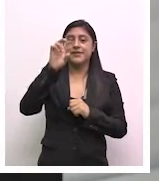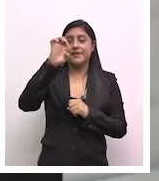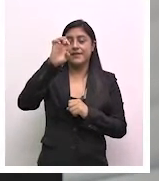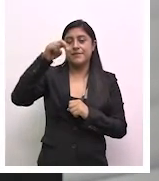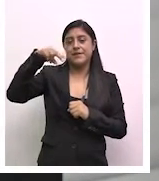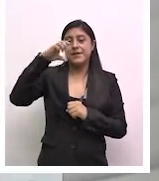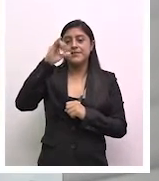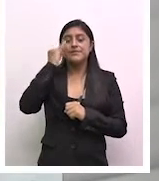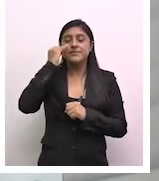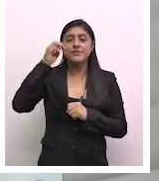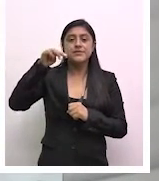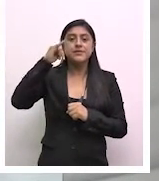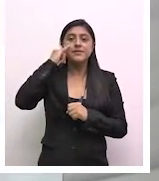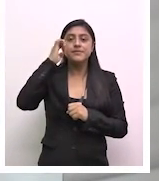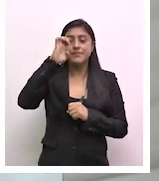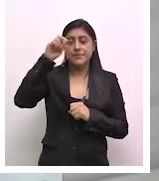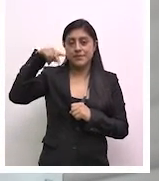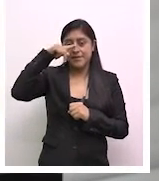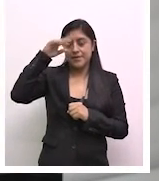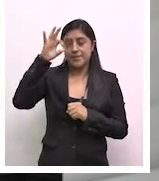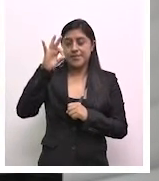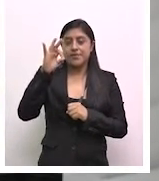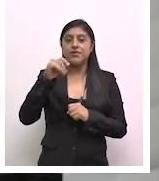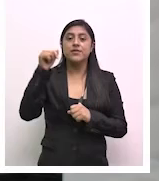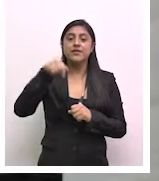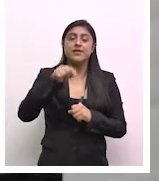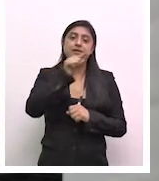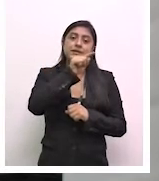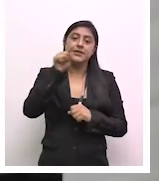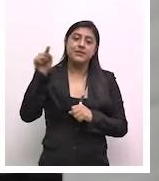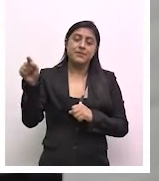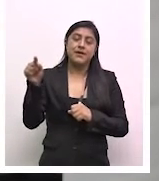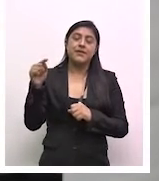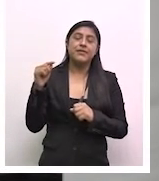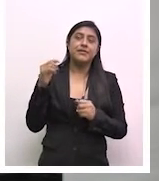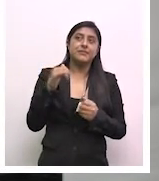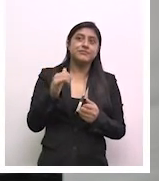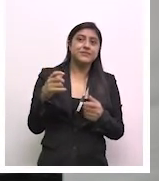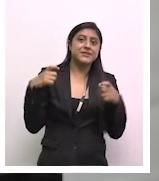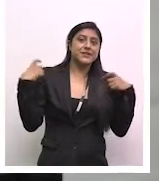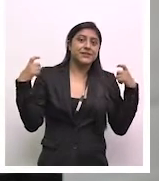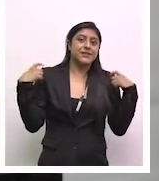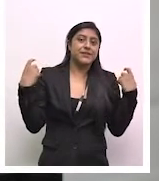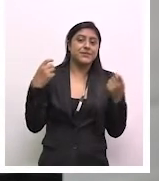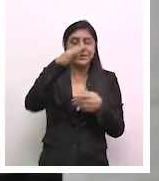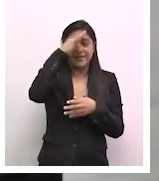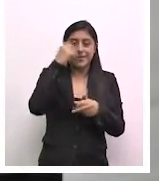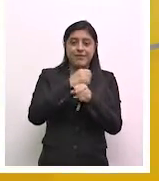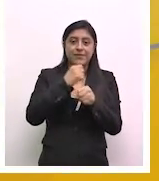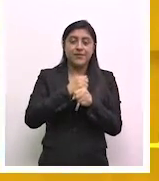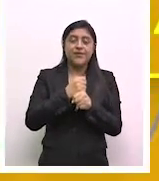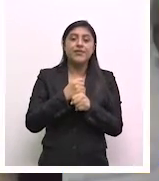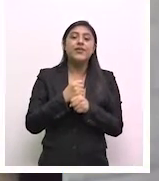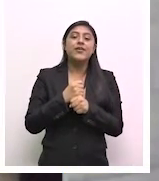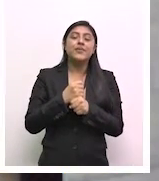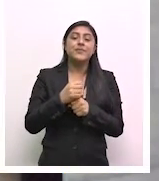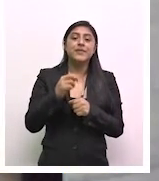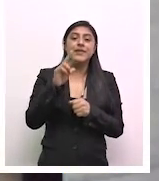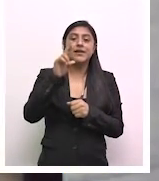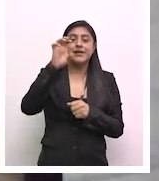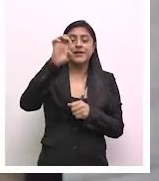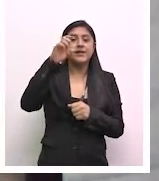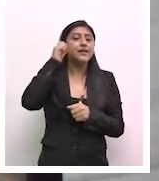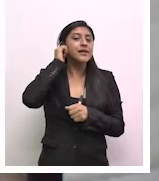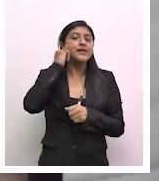armonía. Esta semana destacamos el trabajo del Registrador Civil de las Personas en Quetzaltenango. Y en